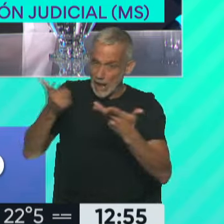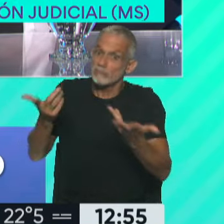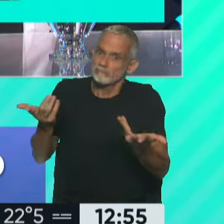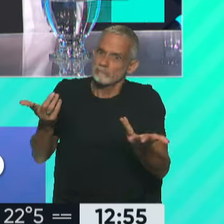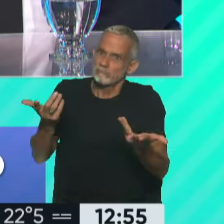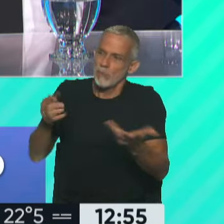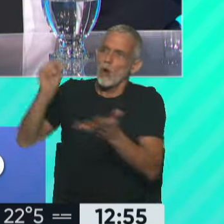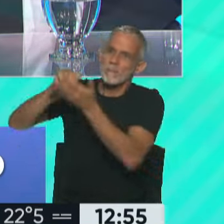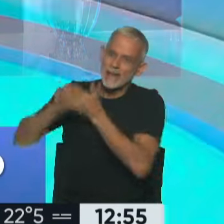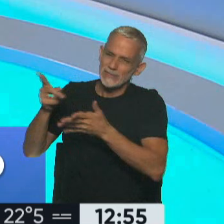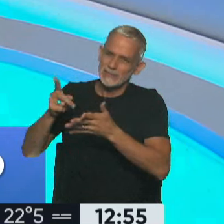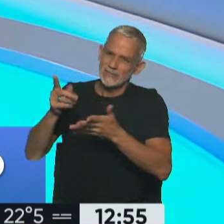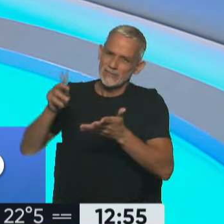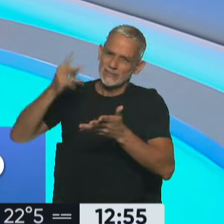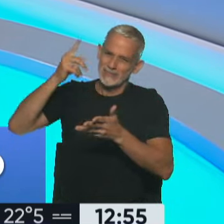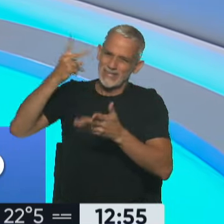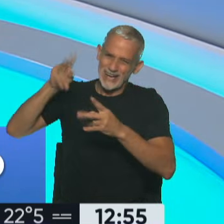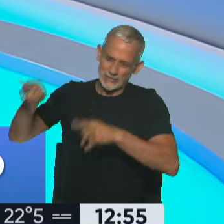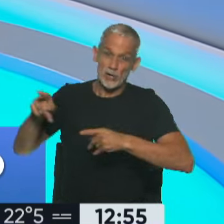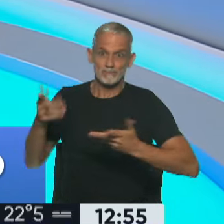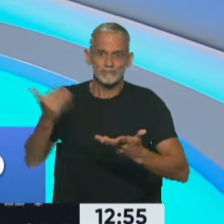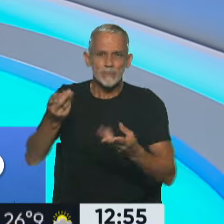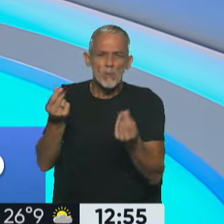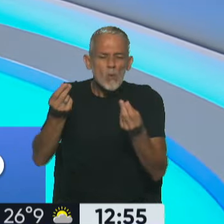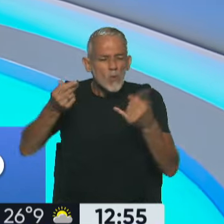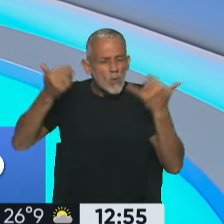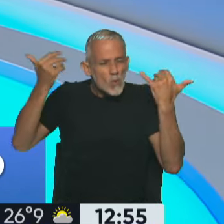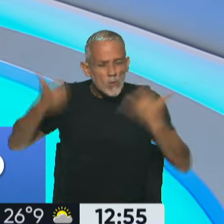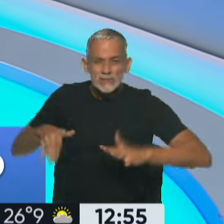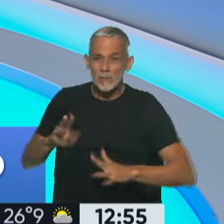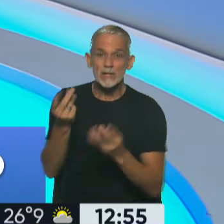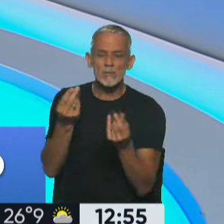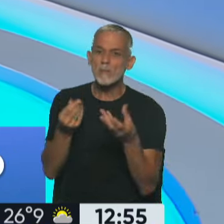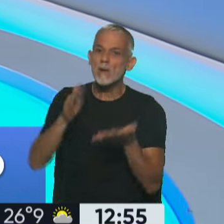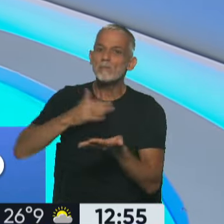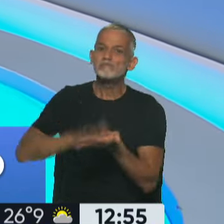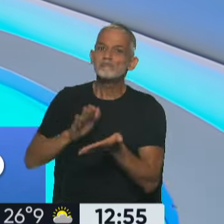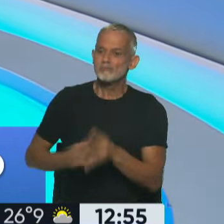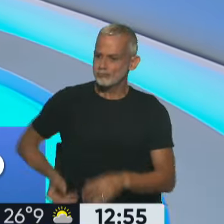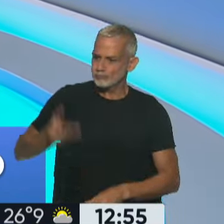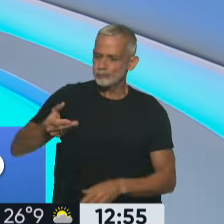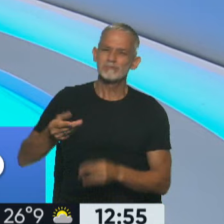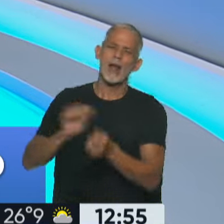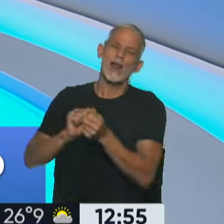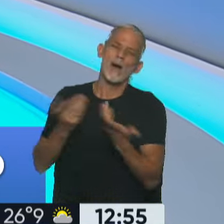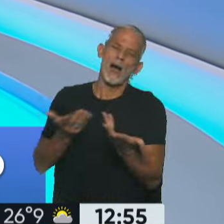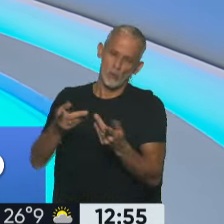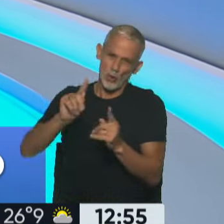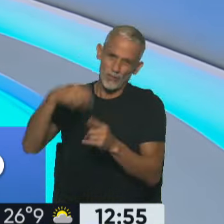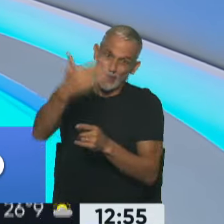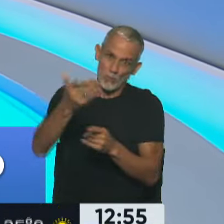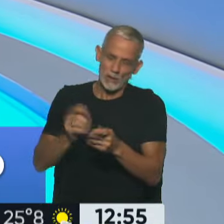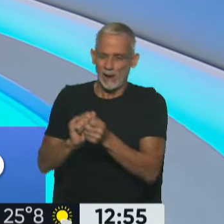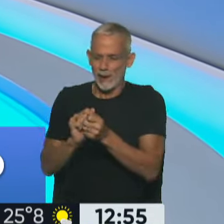ustedes bien dicen, hay muchísimo dinero en efectivo, lavado previamente o